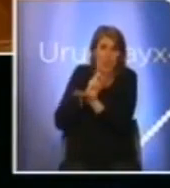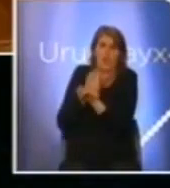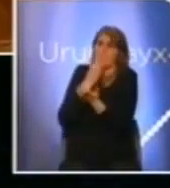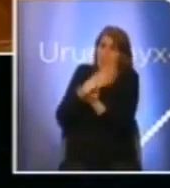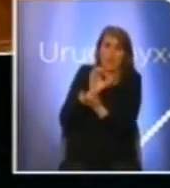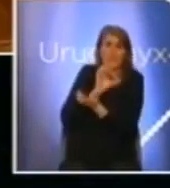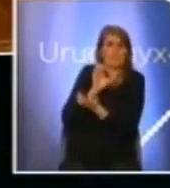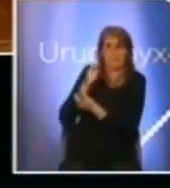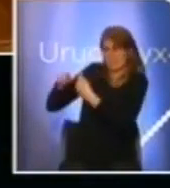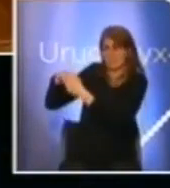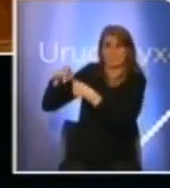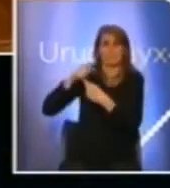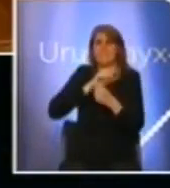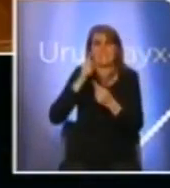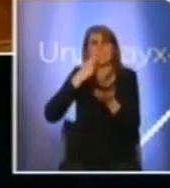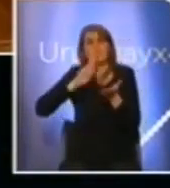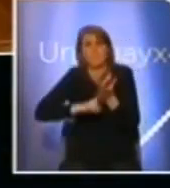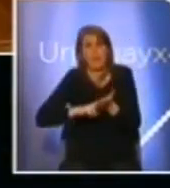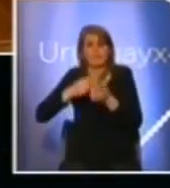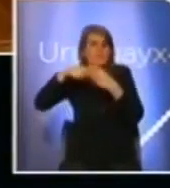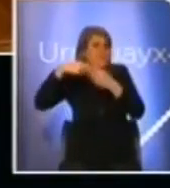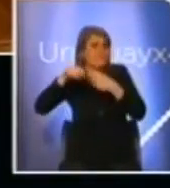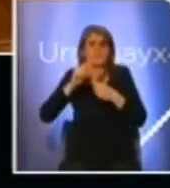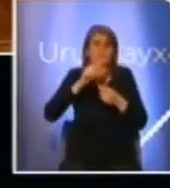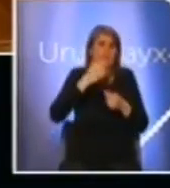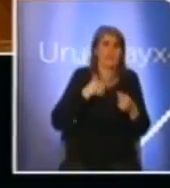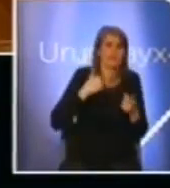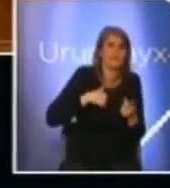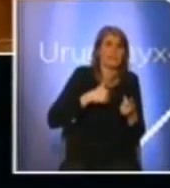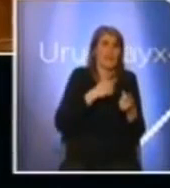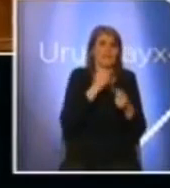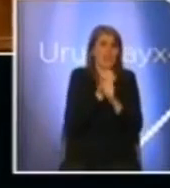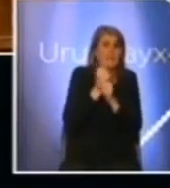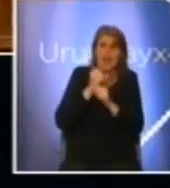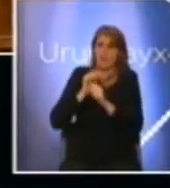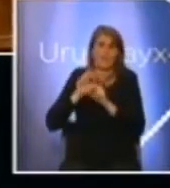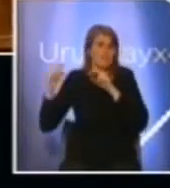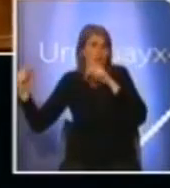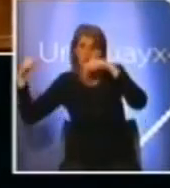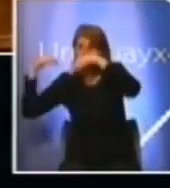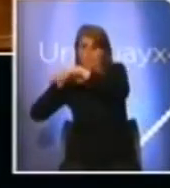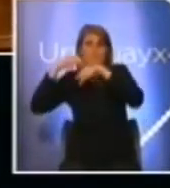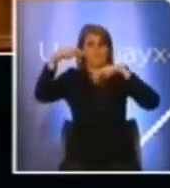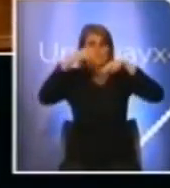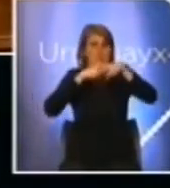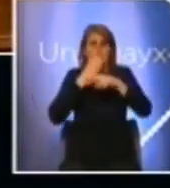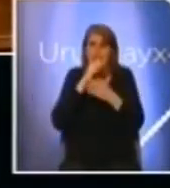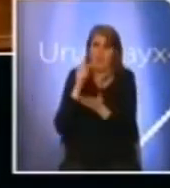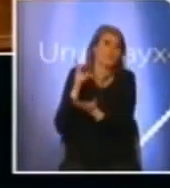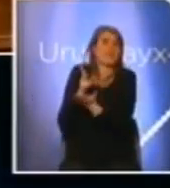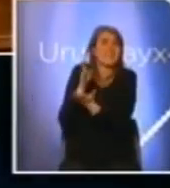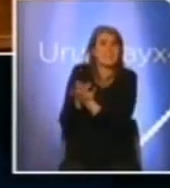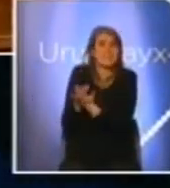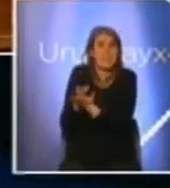uruguayas inviertan en Uruguay o en Argentina y viceversa, para que trabajadores fluyan de un lugar para otro. En fin, me